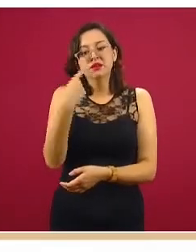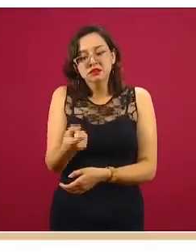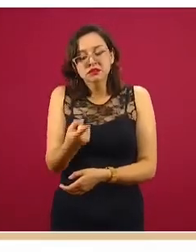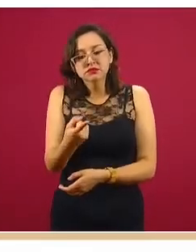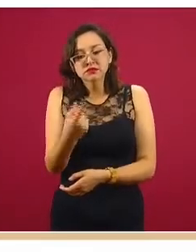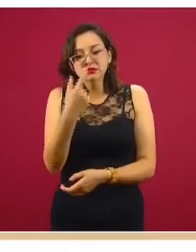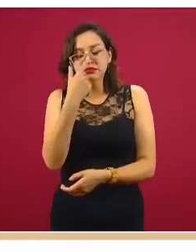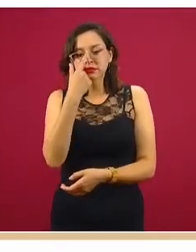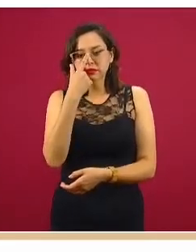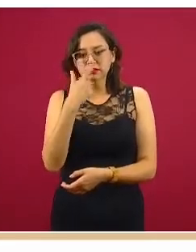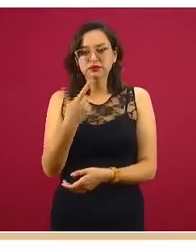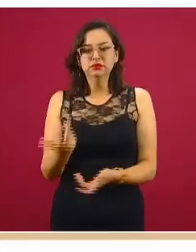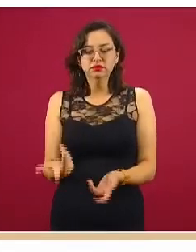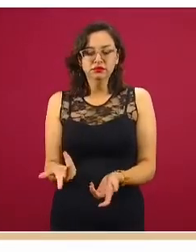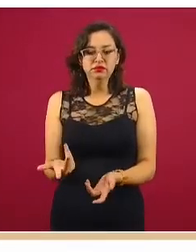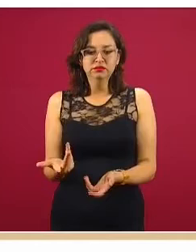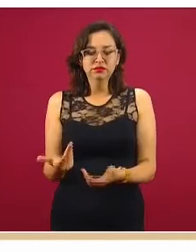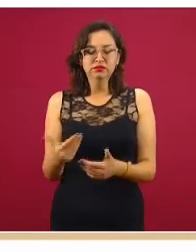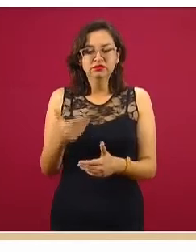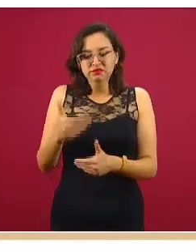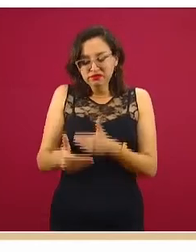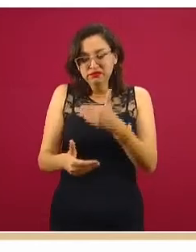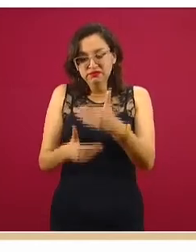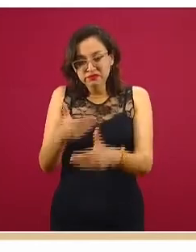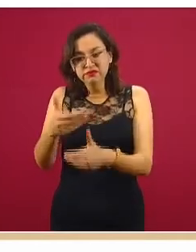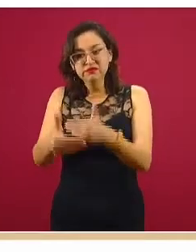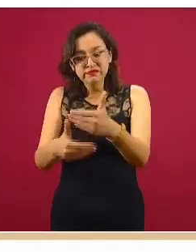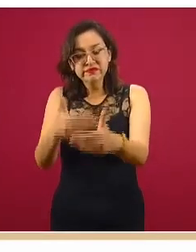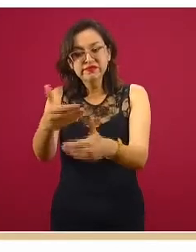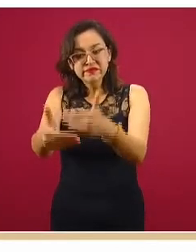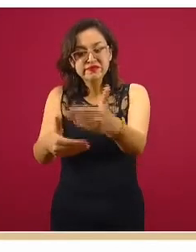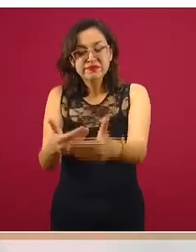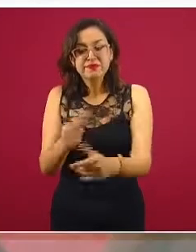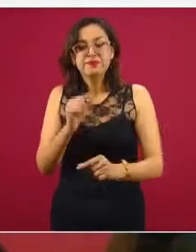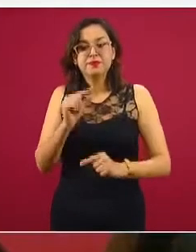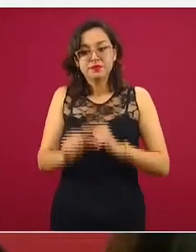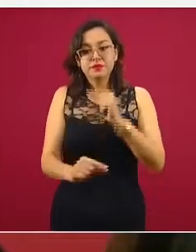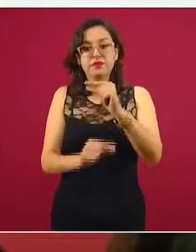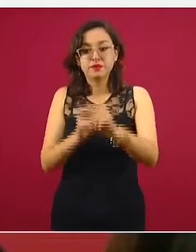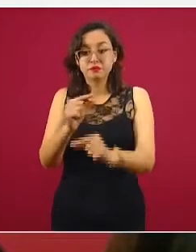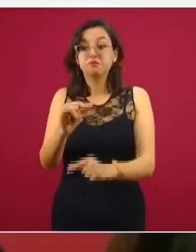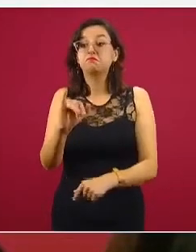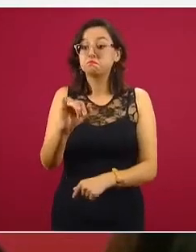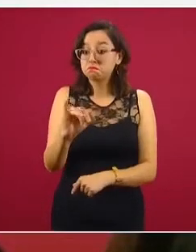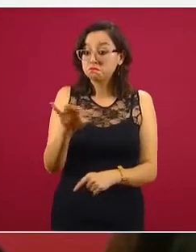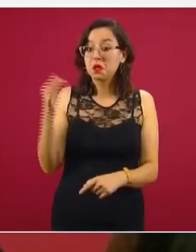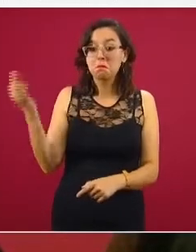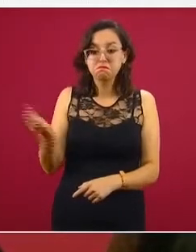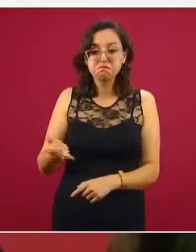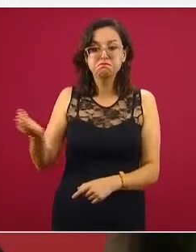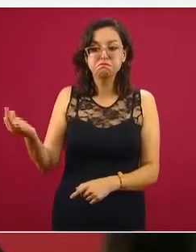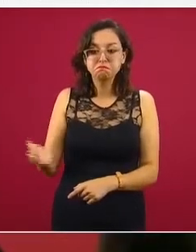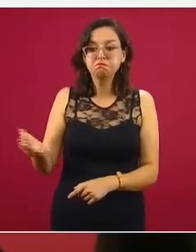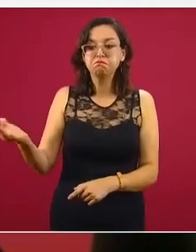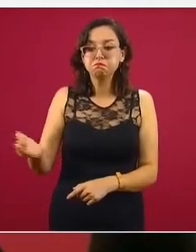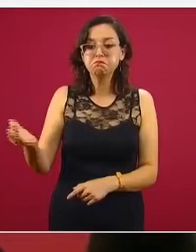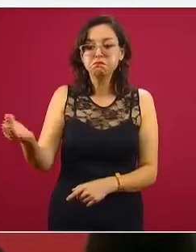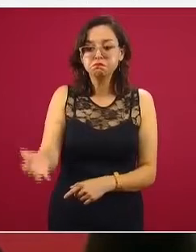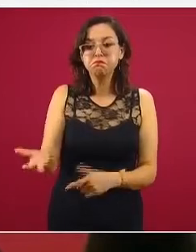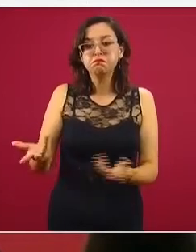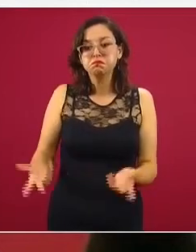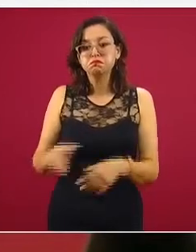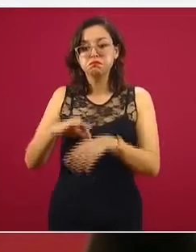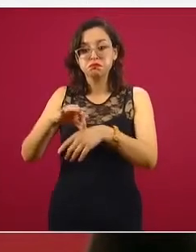la predicción razonablemente fue describiendo a la realidad y de hecho la